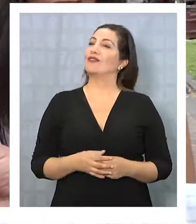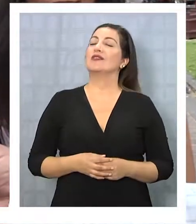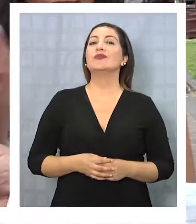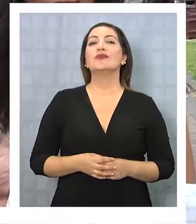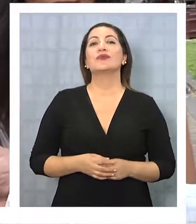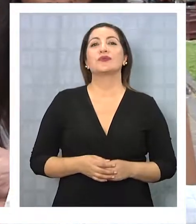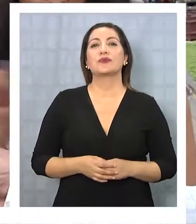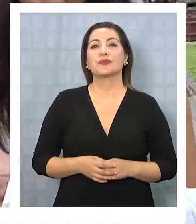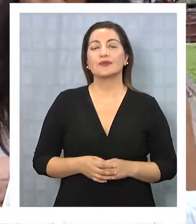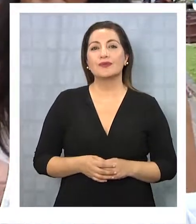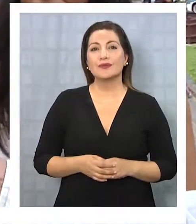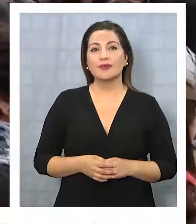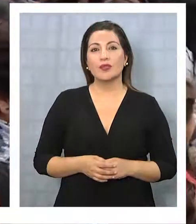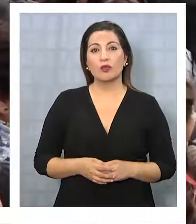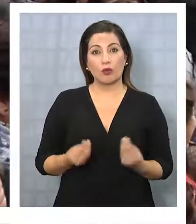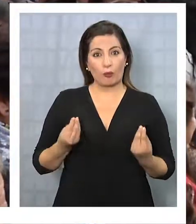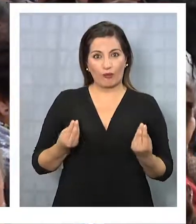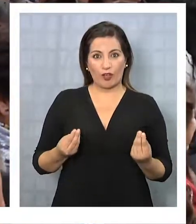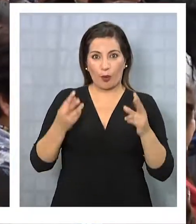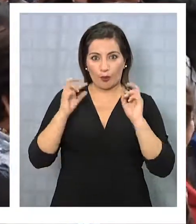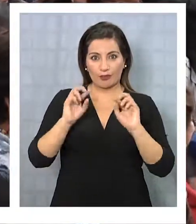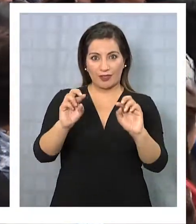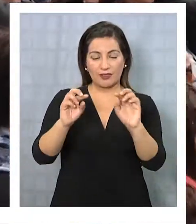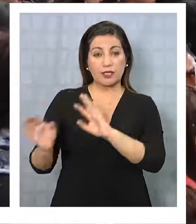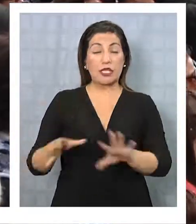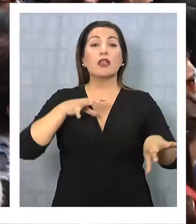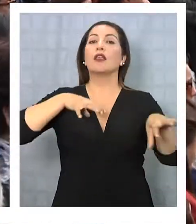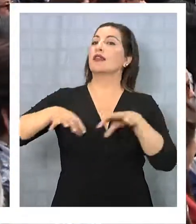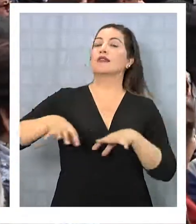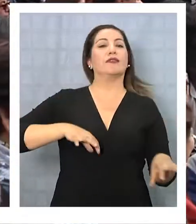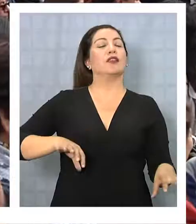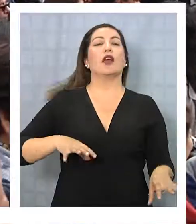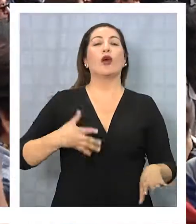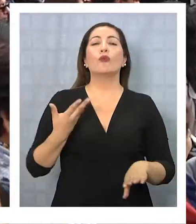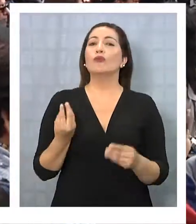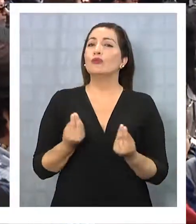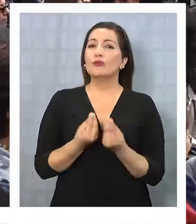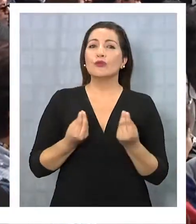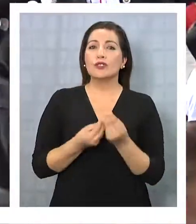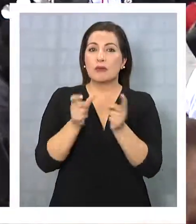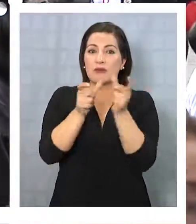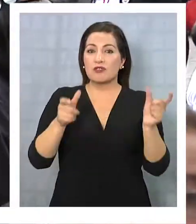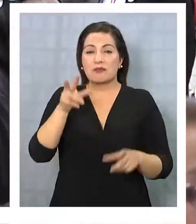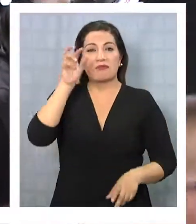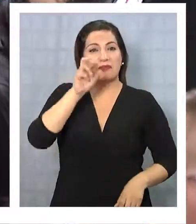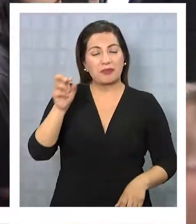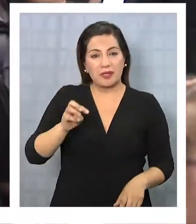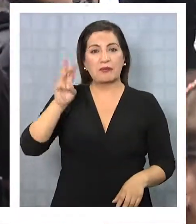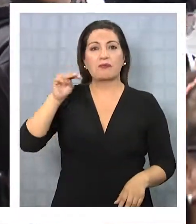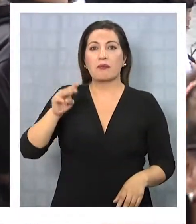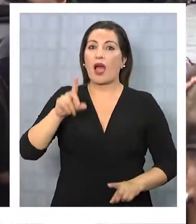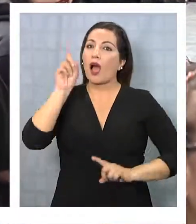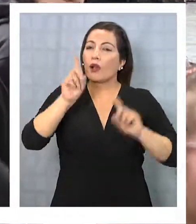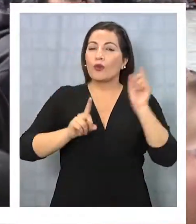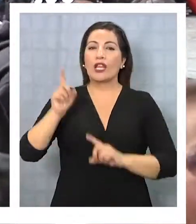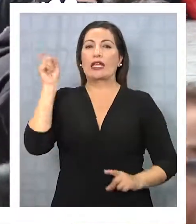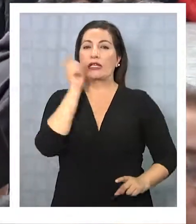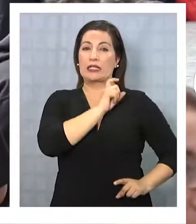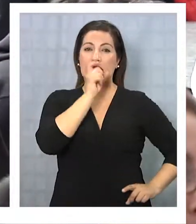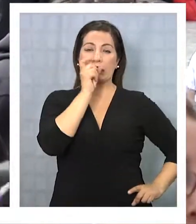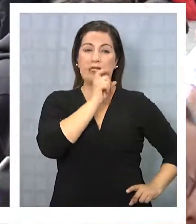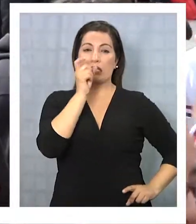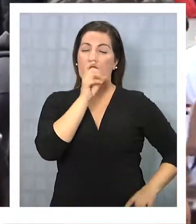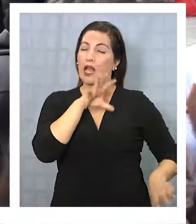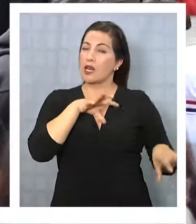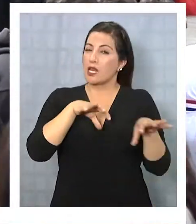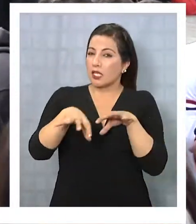instancia. La actividad contó con una masiva asistencia de apoderados, que incluso criticaron algún aspecto de